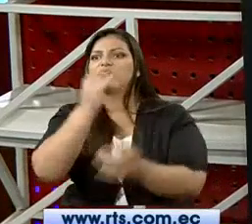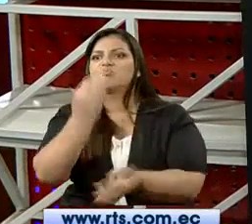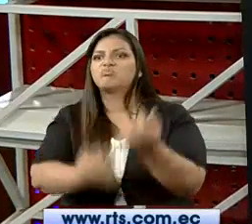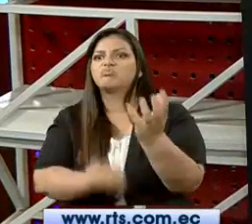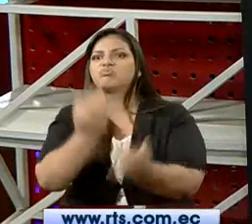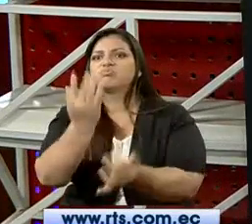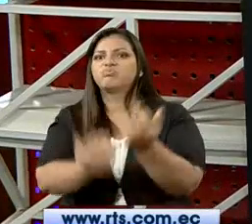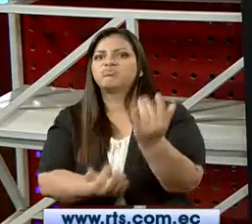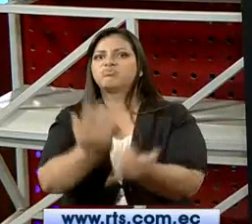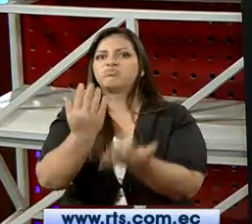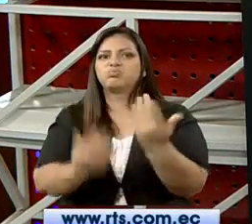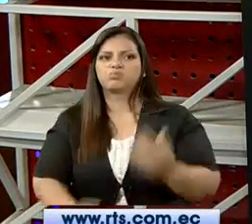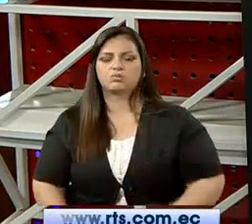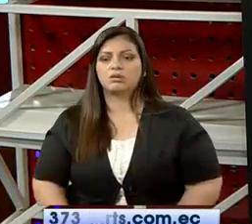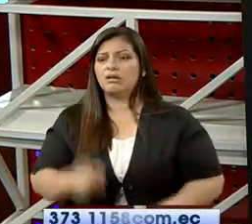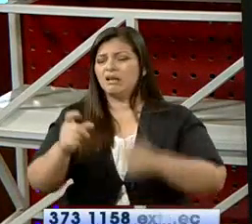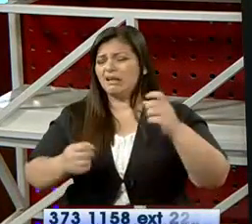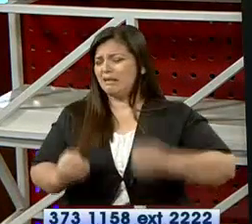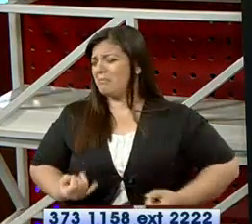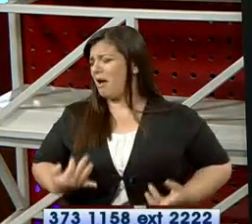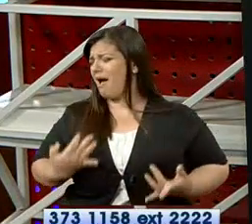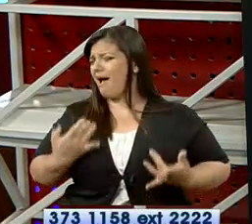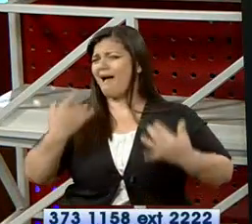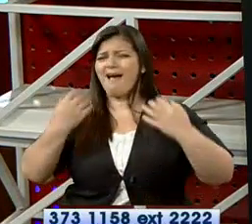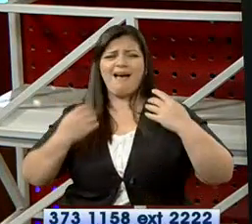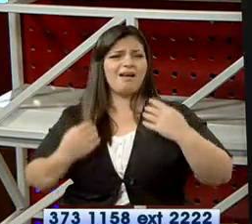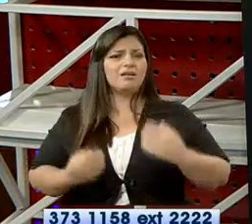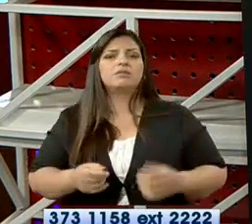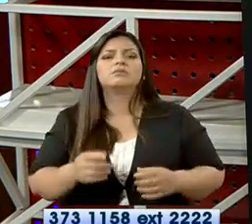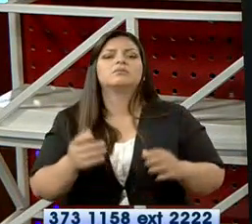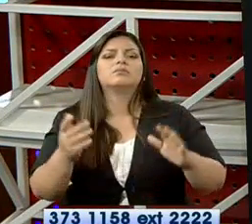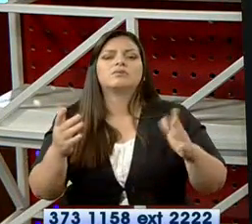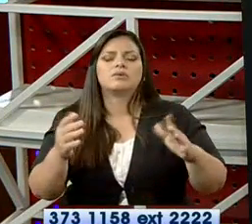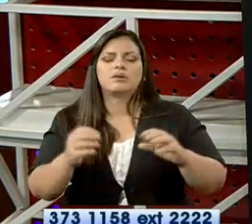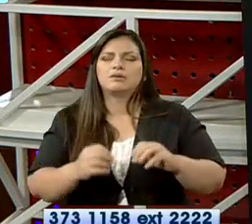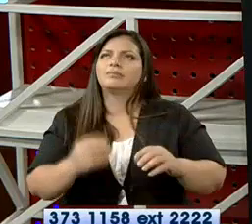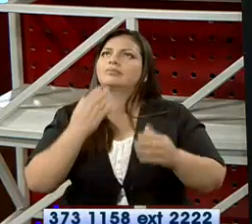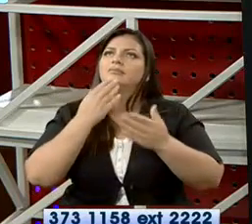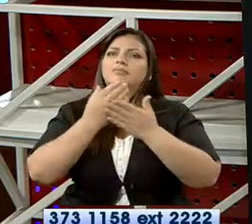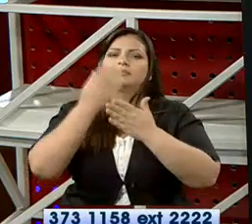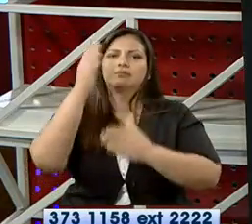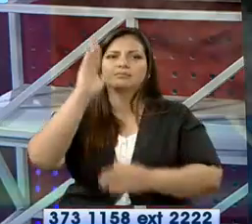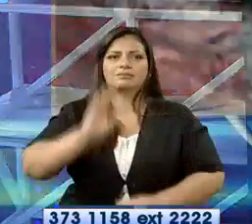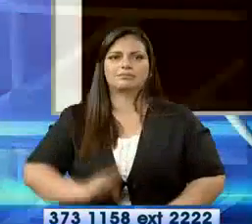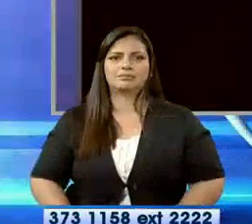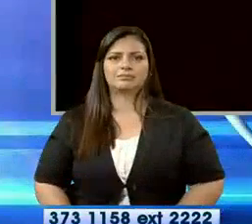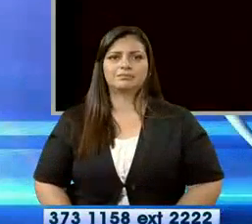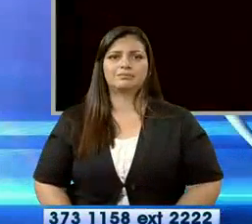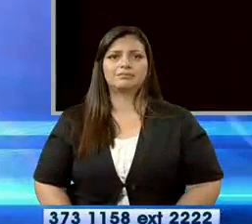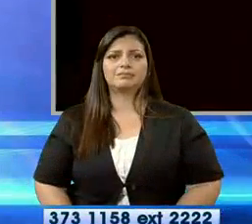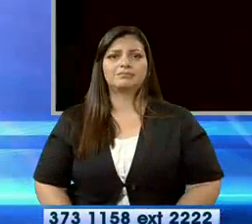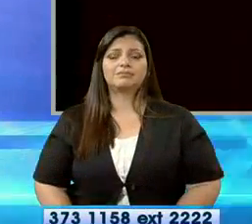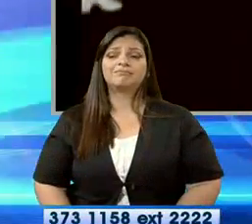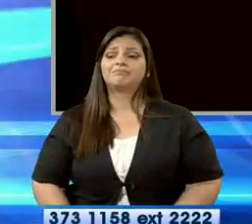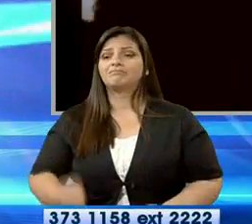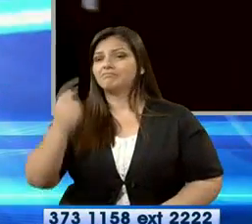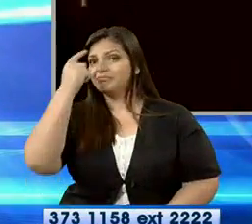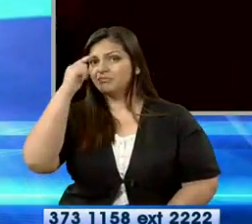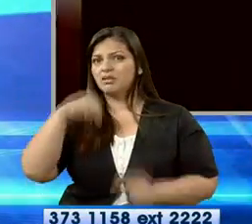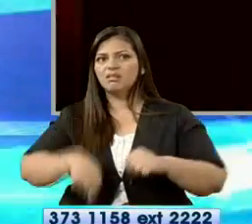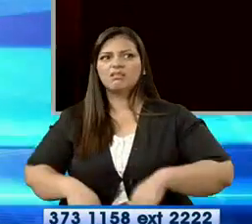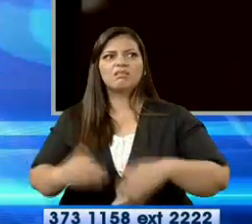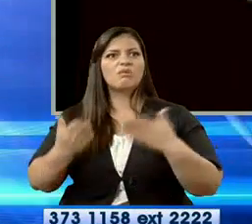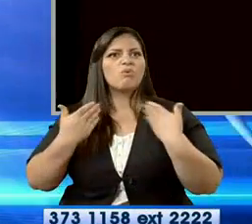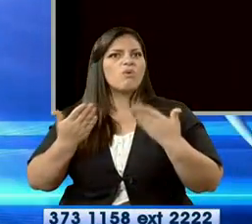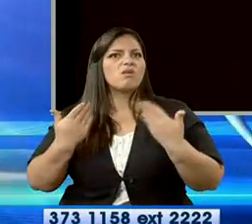está exento que una situación de esa naturaleza pueda presentarse. Y si ocurre en la carretera, puede ocurrir en cualquier calle de por cualquier ciudad digo. Del país. ¿No? Así es. En